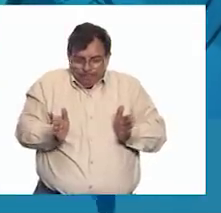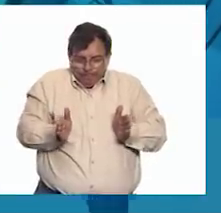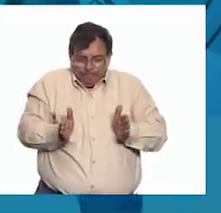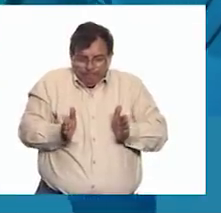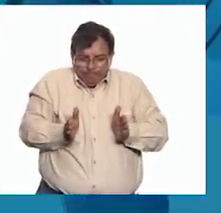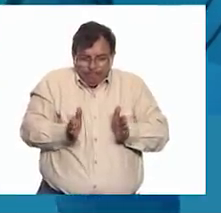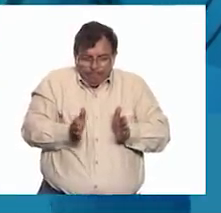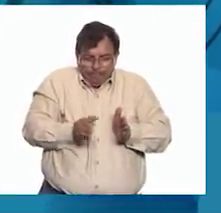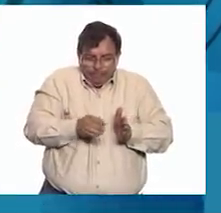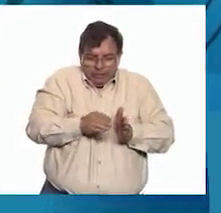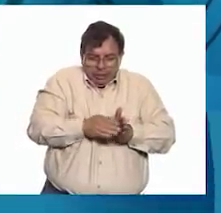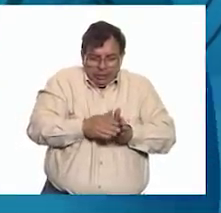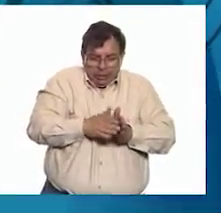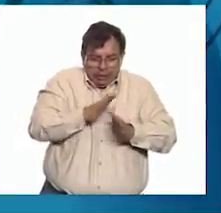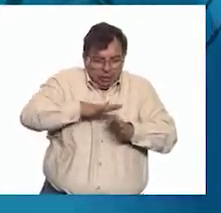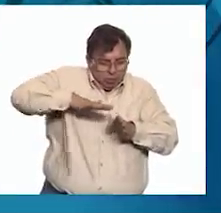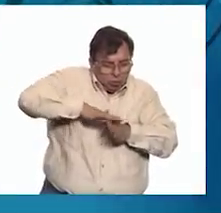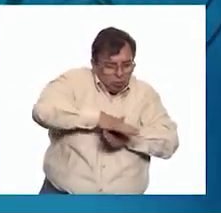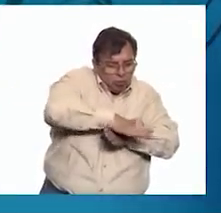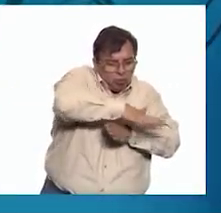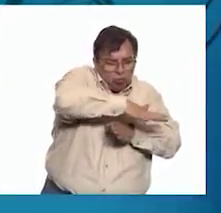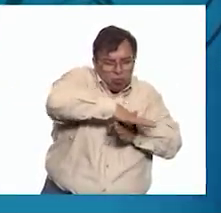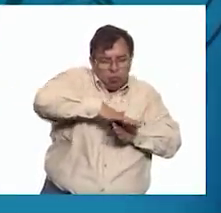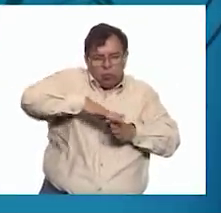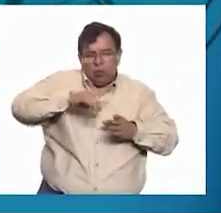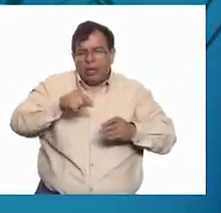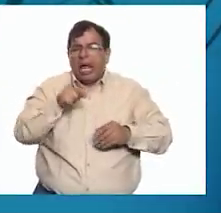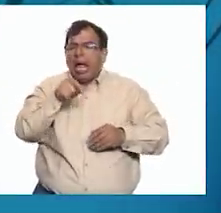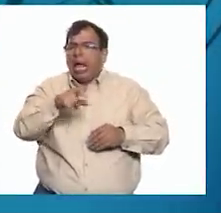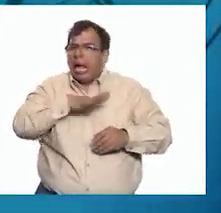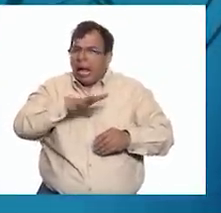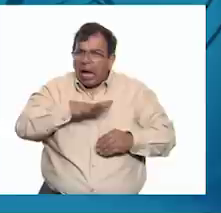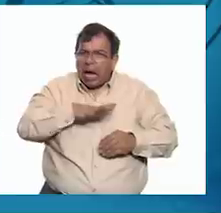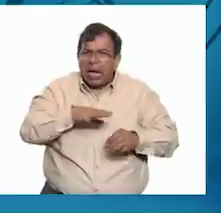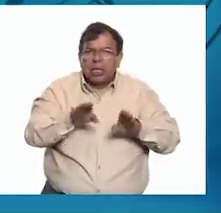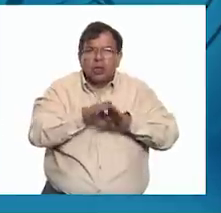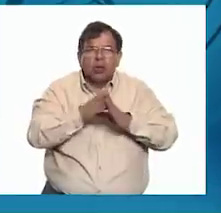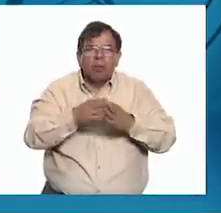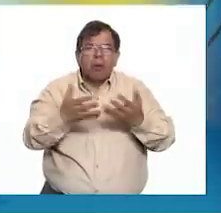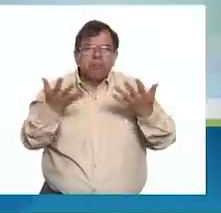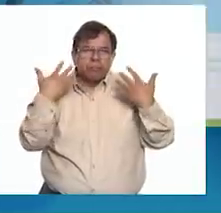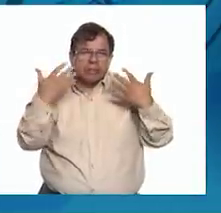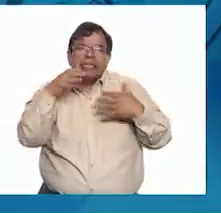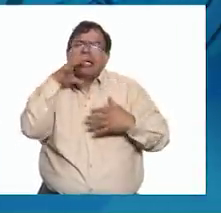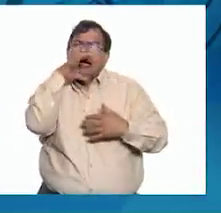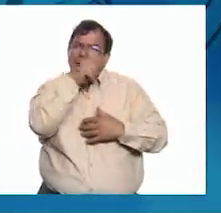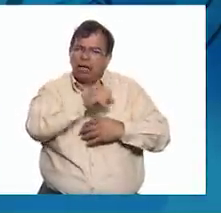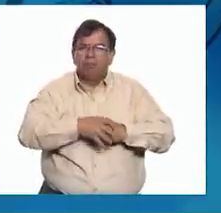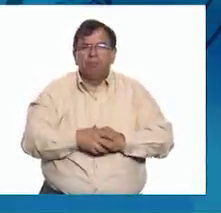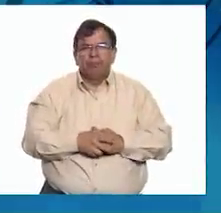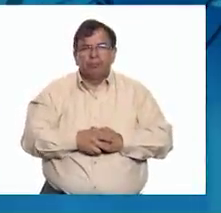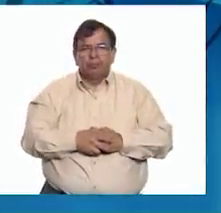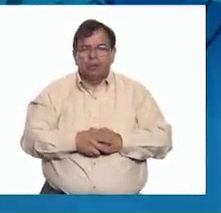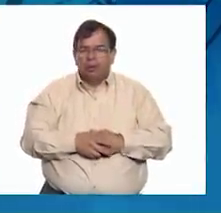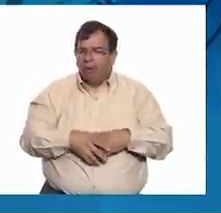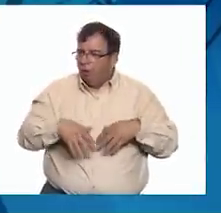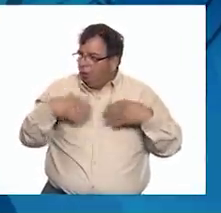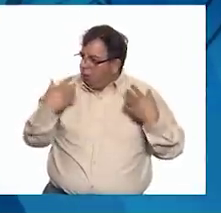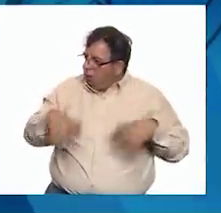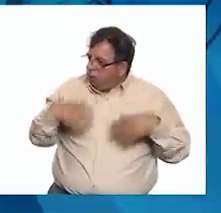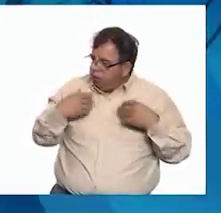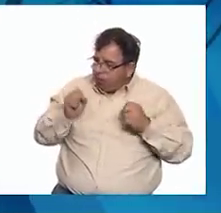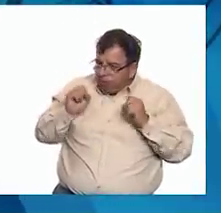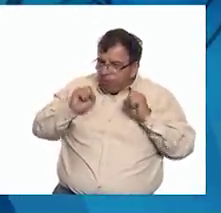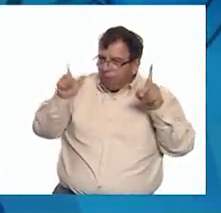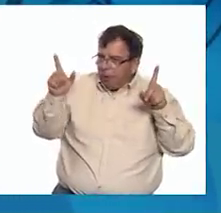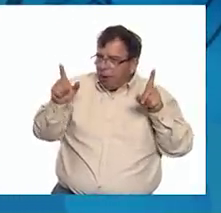la ladera oeste de la Sierra Madre Occidental podemos encontrar un clima cálido. Bueno, es impresionante cómo la distribución